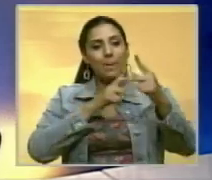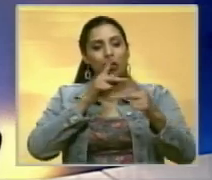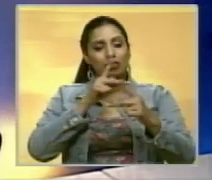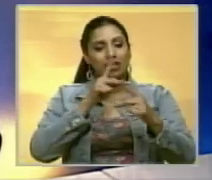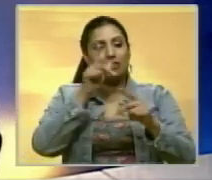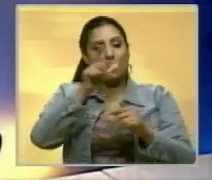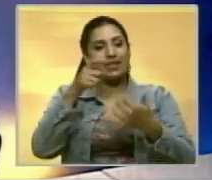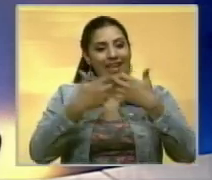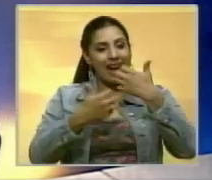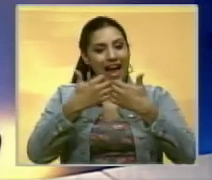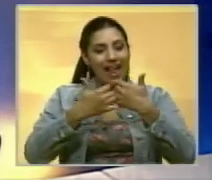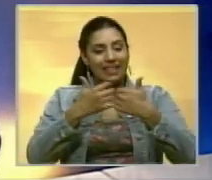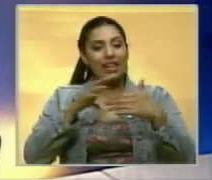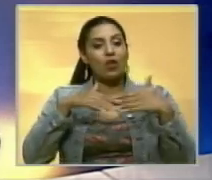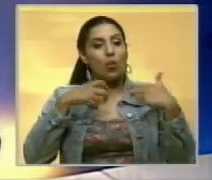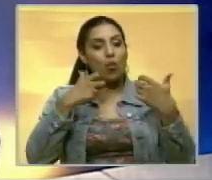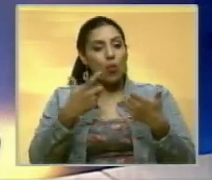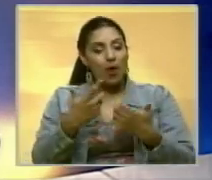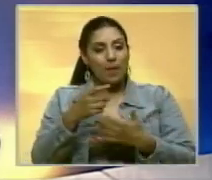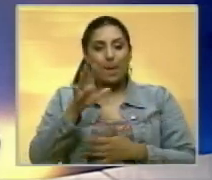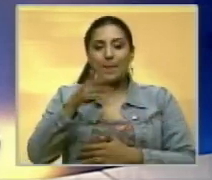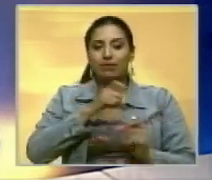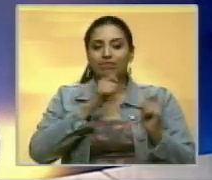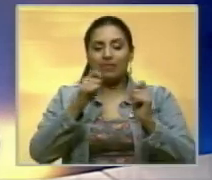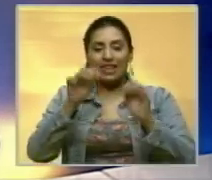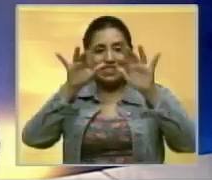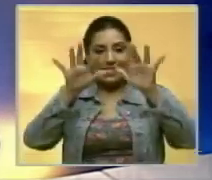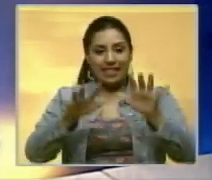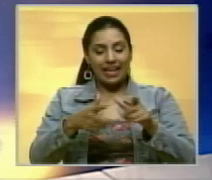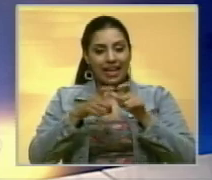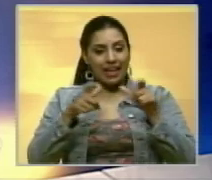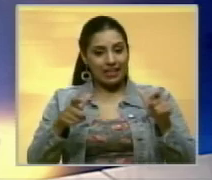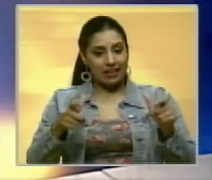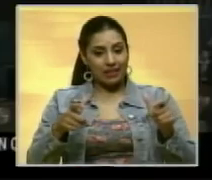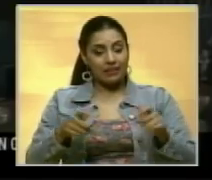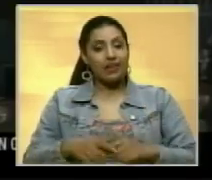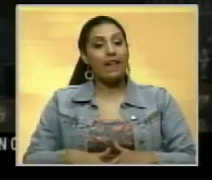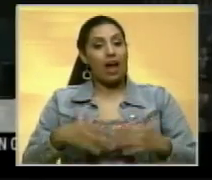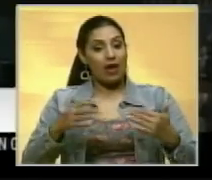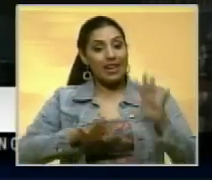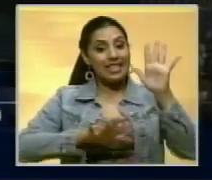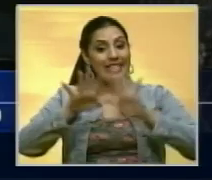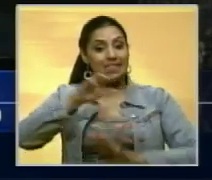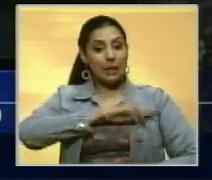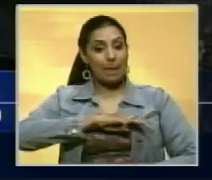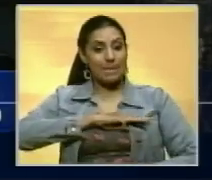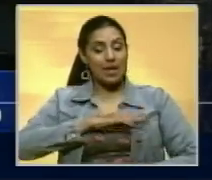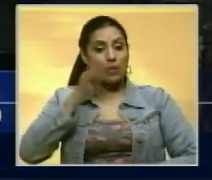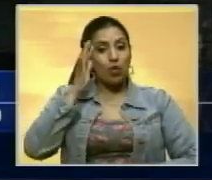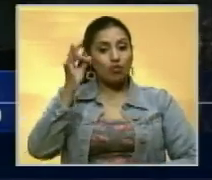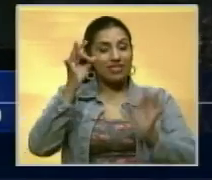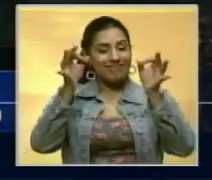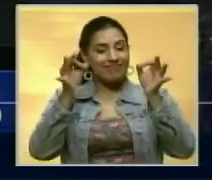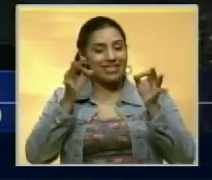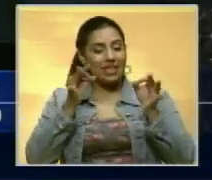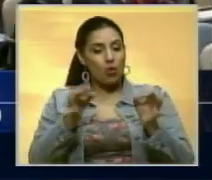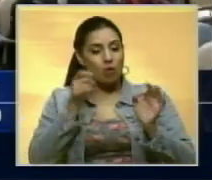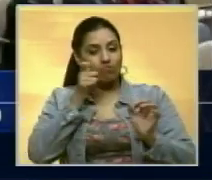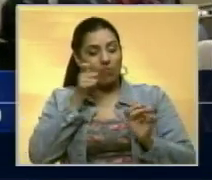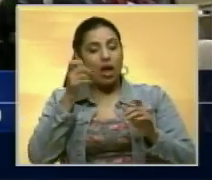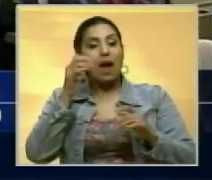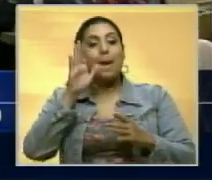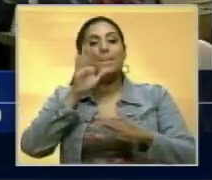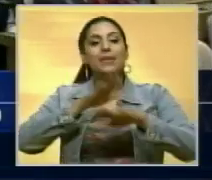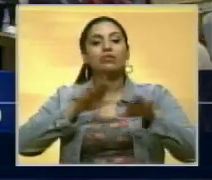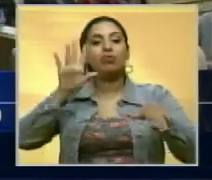de los candidatos a suceder a Ban Ki-moon en la Secretaría General del organismo. Los 15 miembros del Consejo de Seguridad se